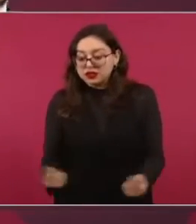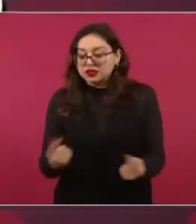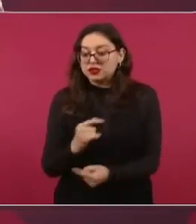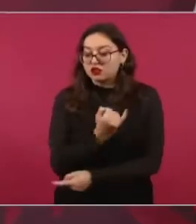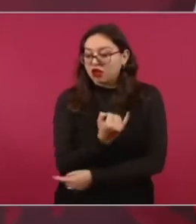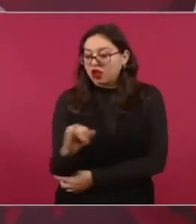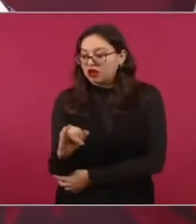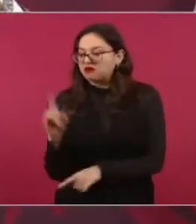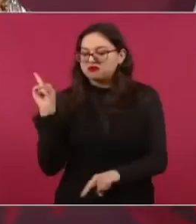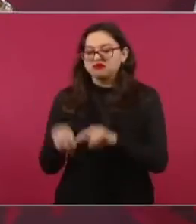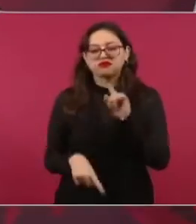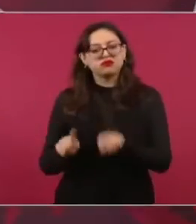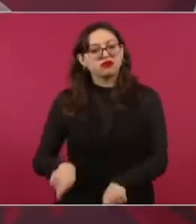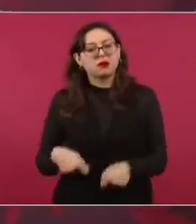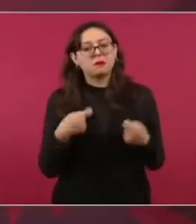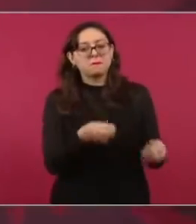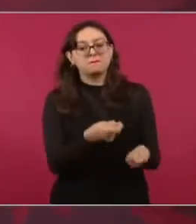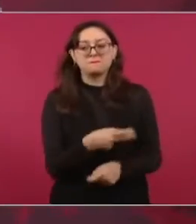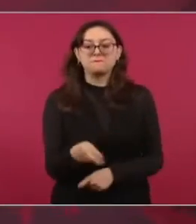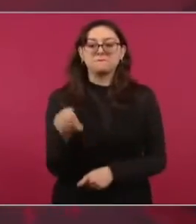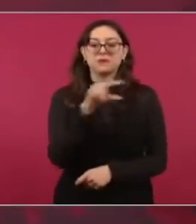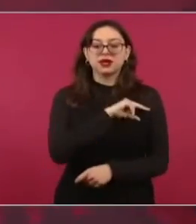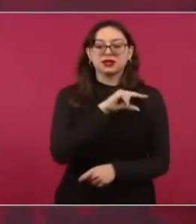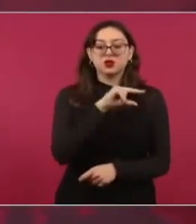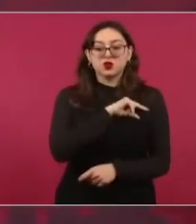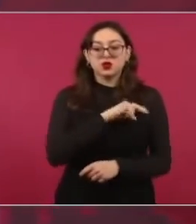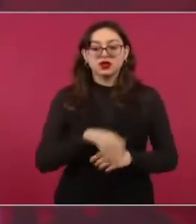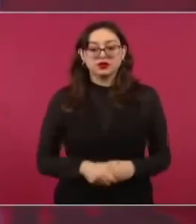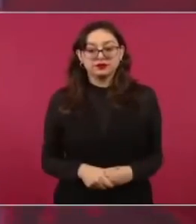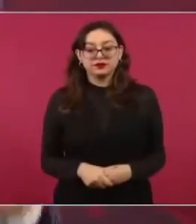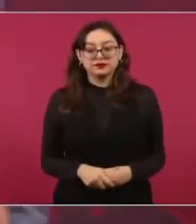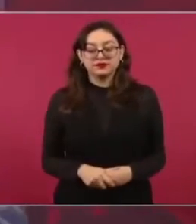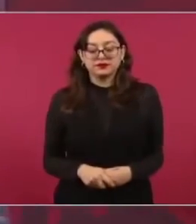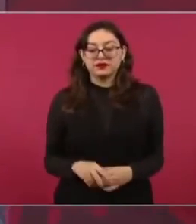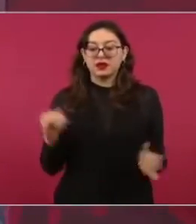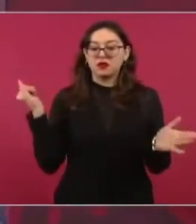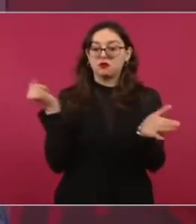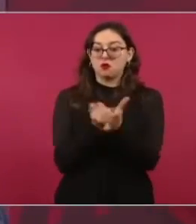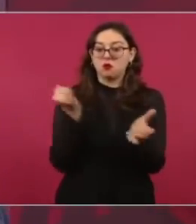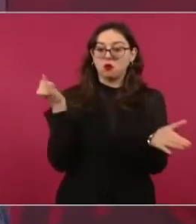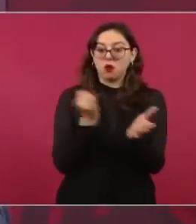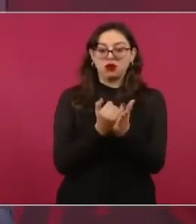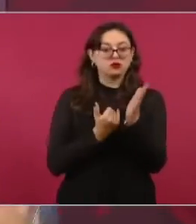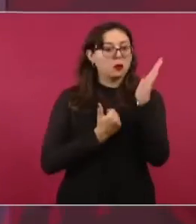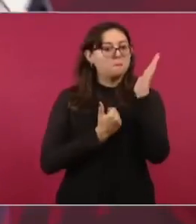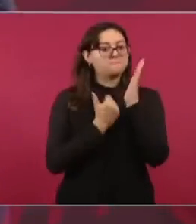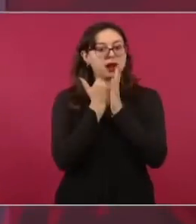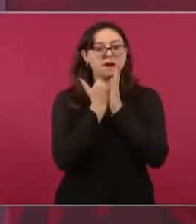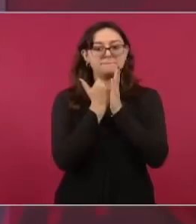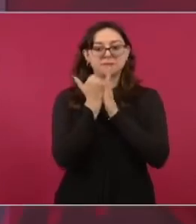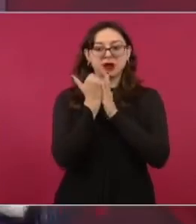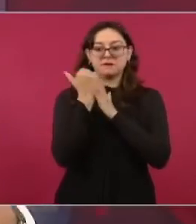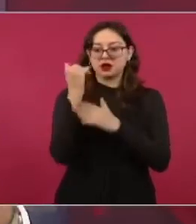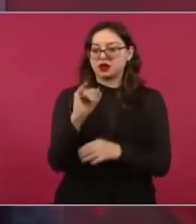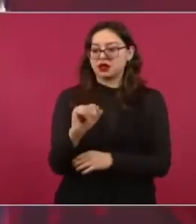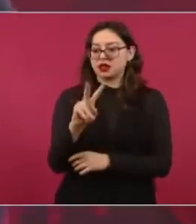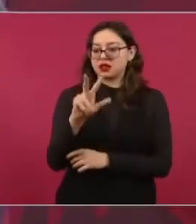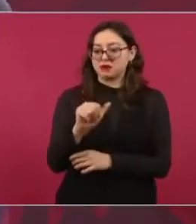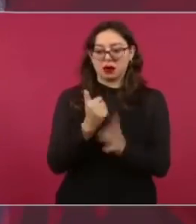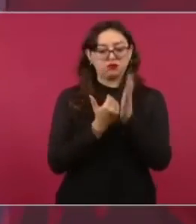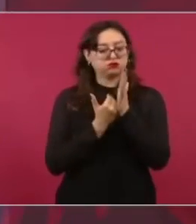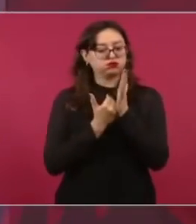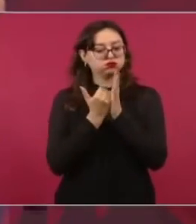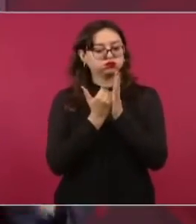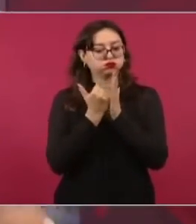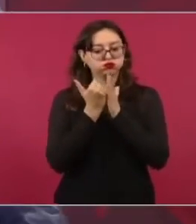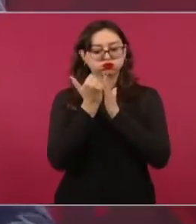Se dedicaron a aumentar los impuestos al pueblo, a aumentar el IVA, que es un impuesto